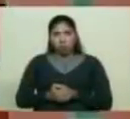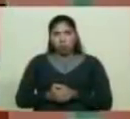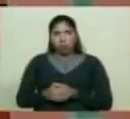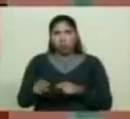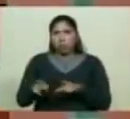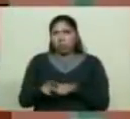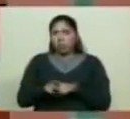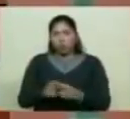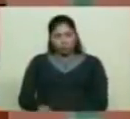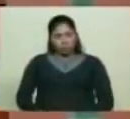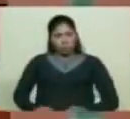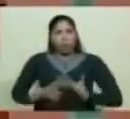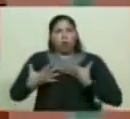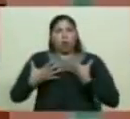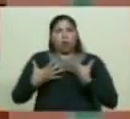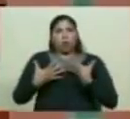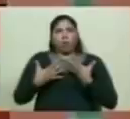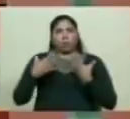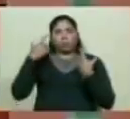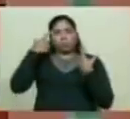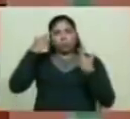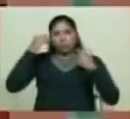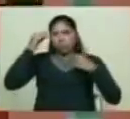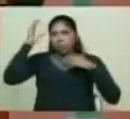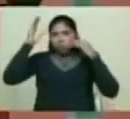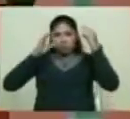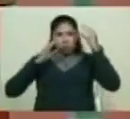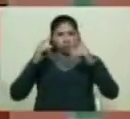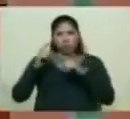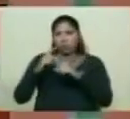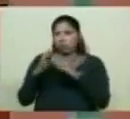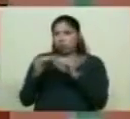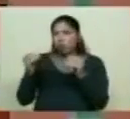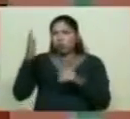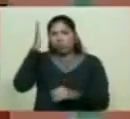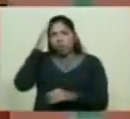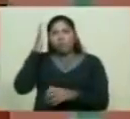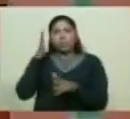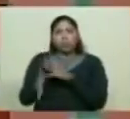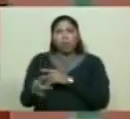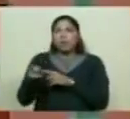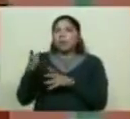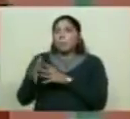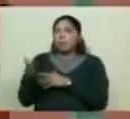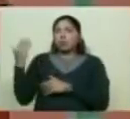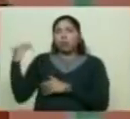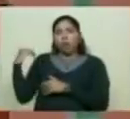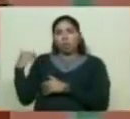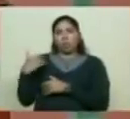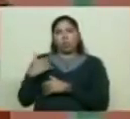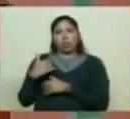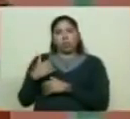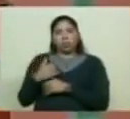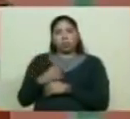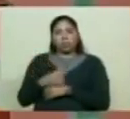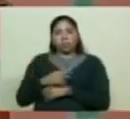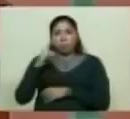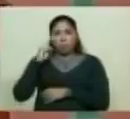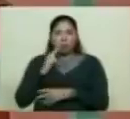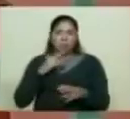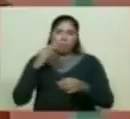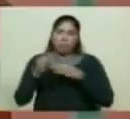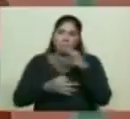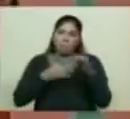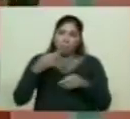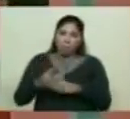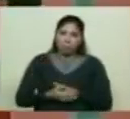júbilo para celebrar el renacimiento de la república de venezuela y con